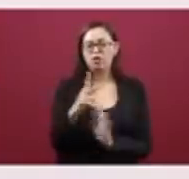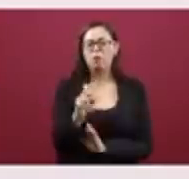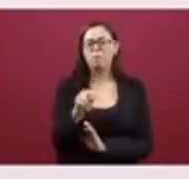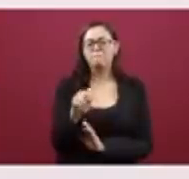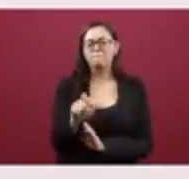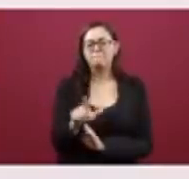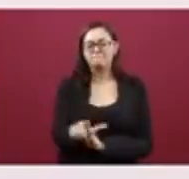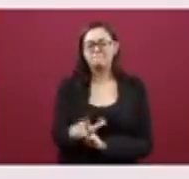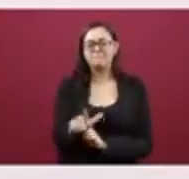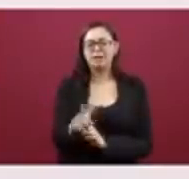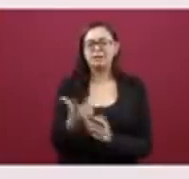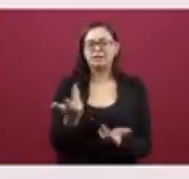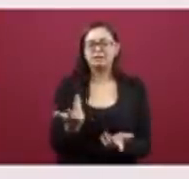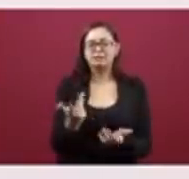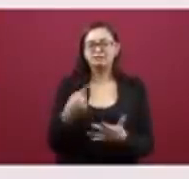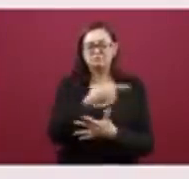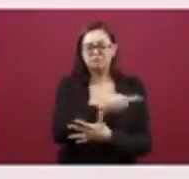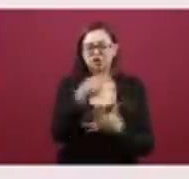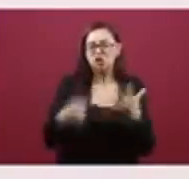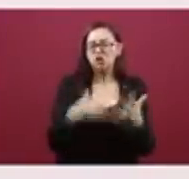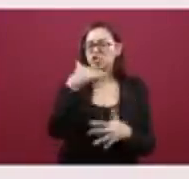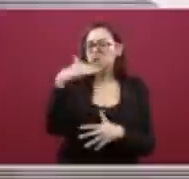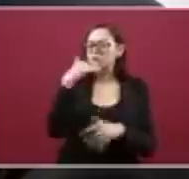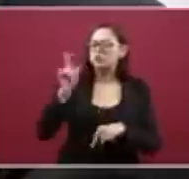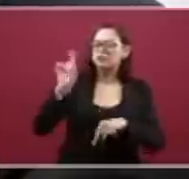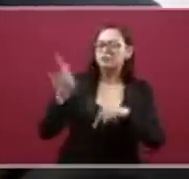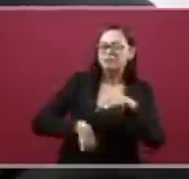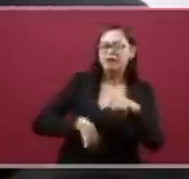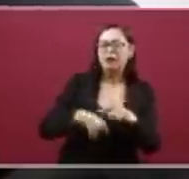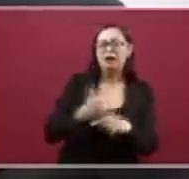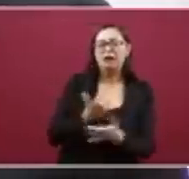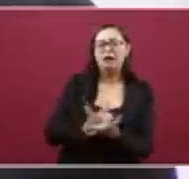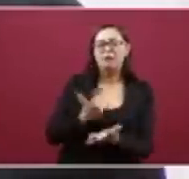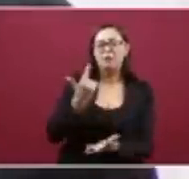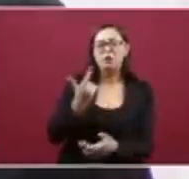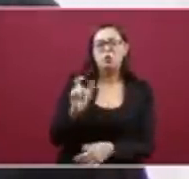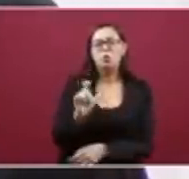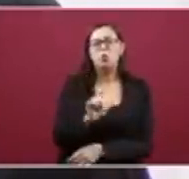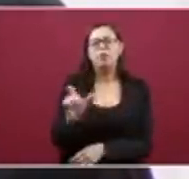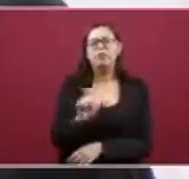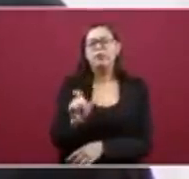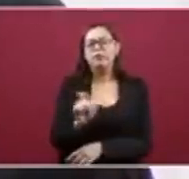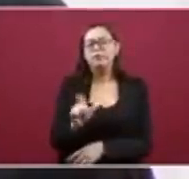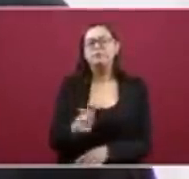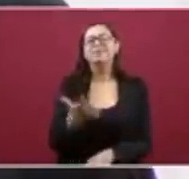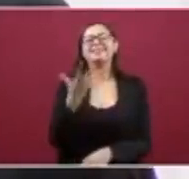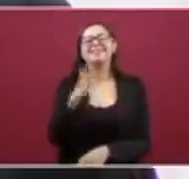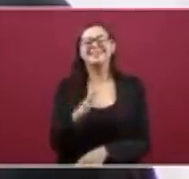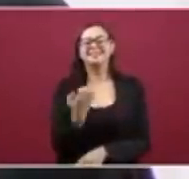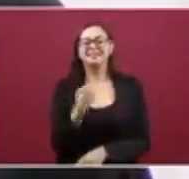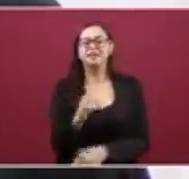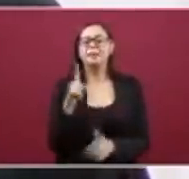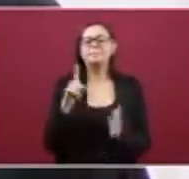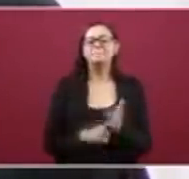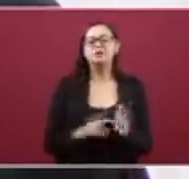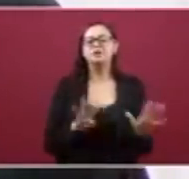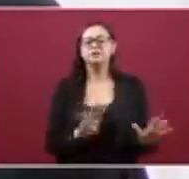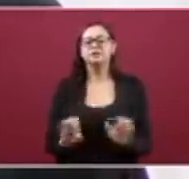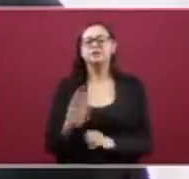la gravedad a todos los hechos de corrupción el 10 de enero de 1994